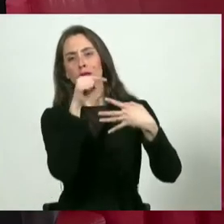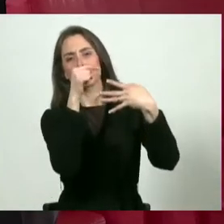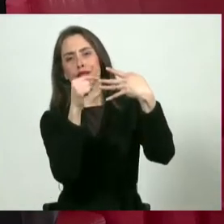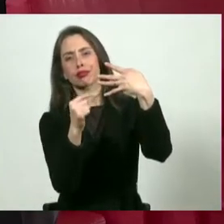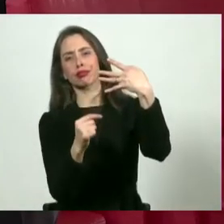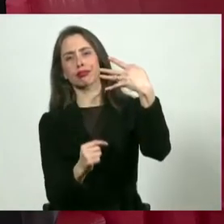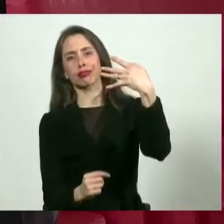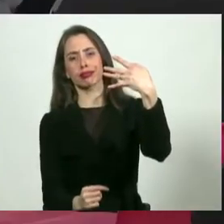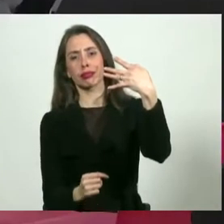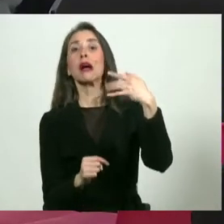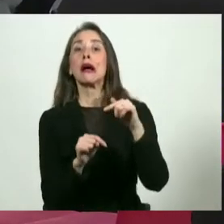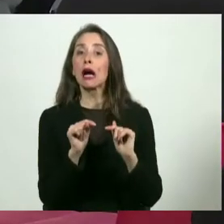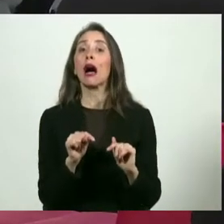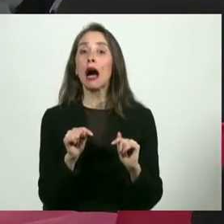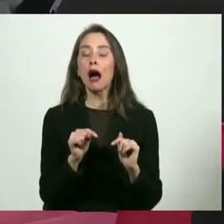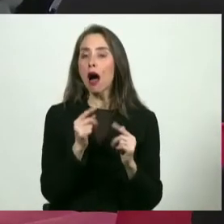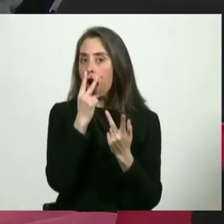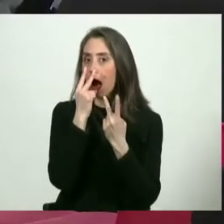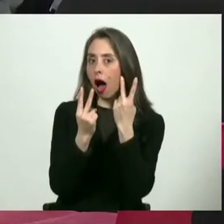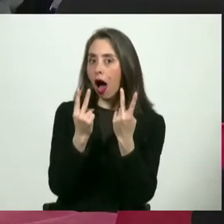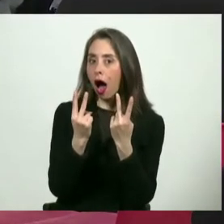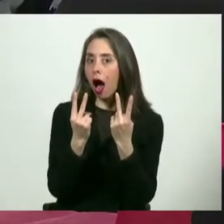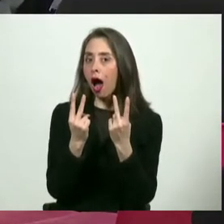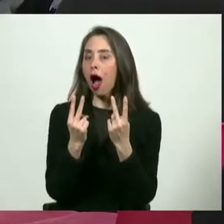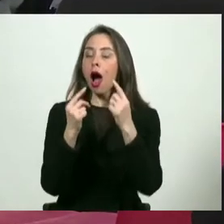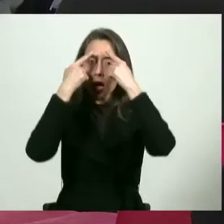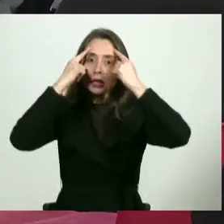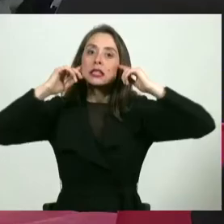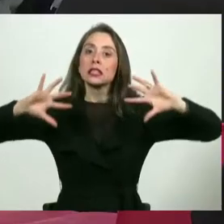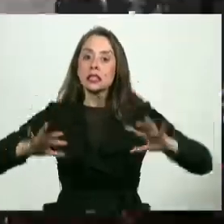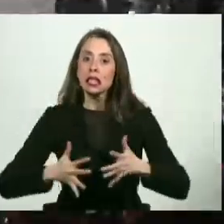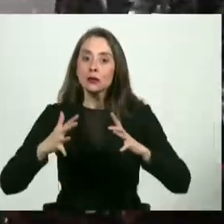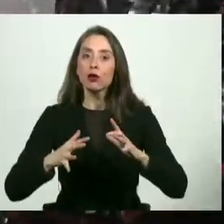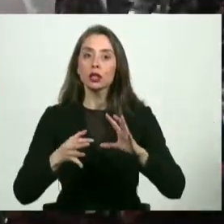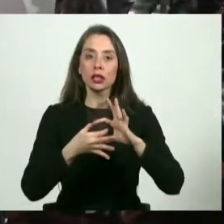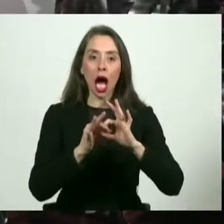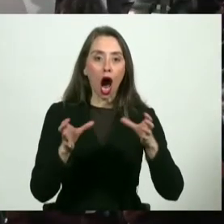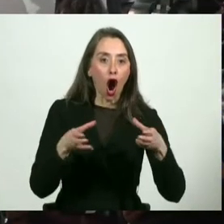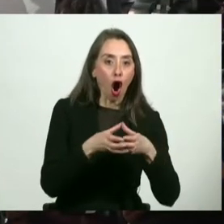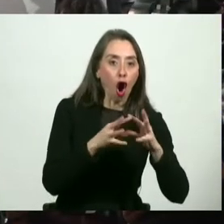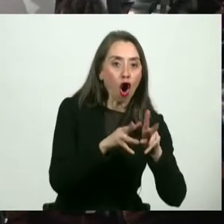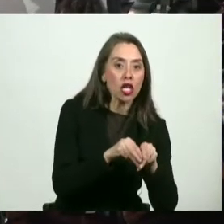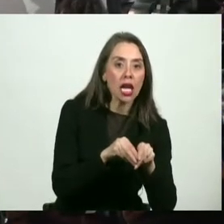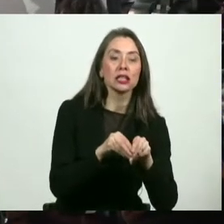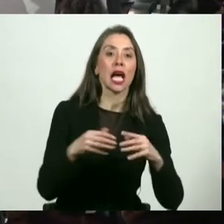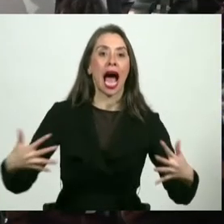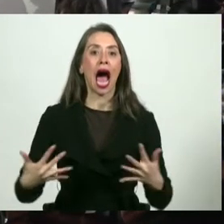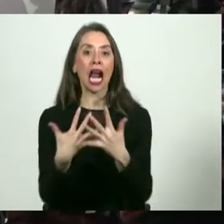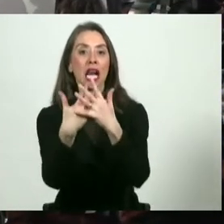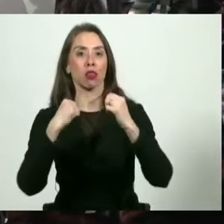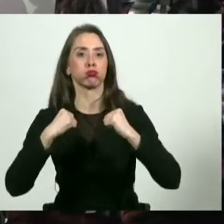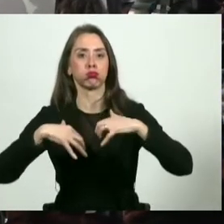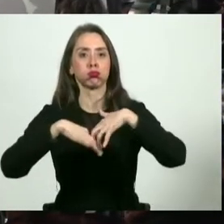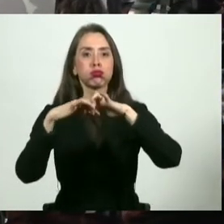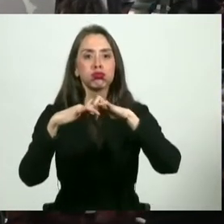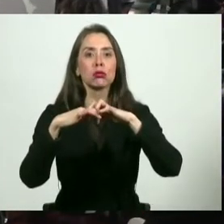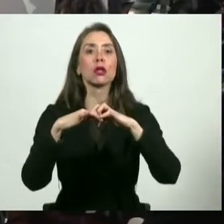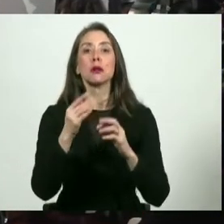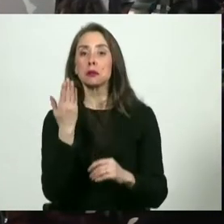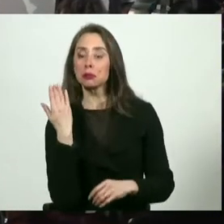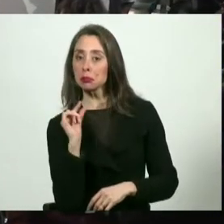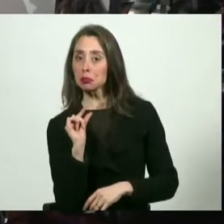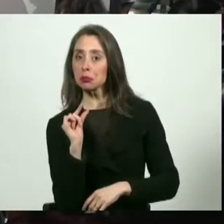Bueno, ahí también uno ve que hay un esfuerzo mayor por organizarse, por fortalecer las redes. Estuvimos también